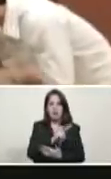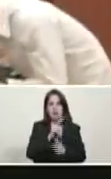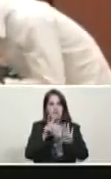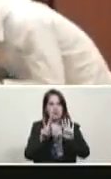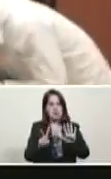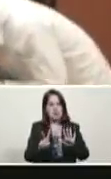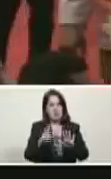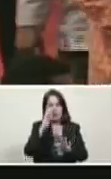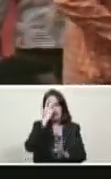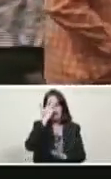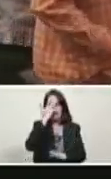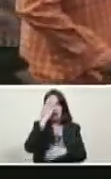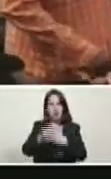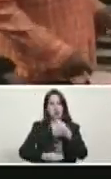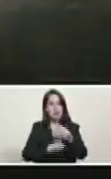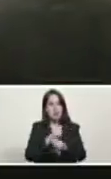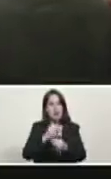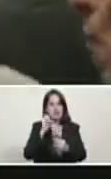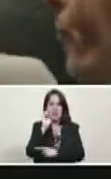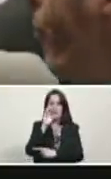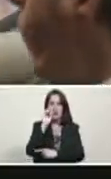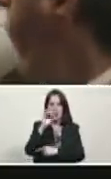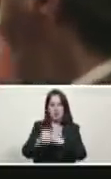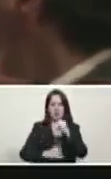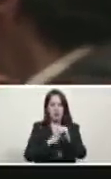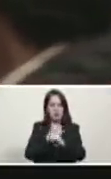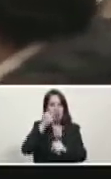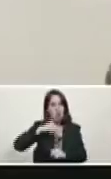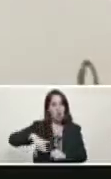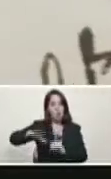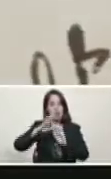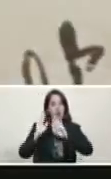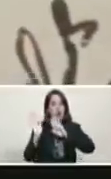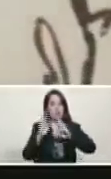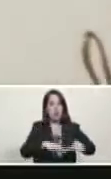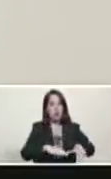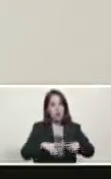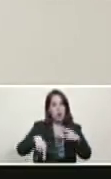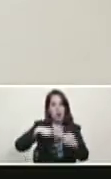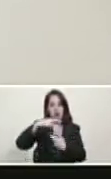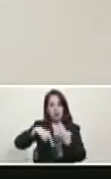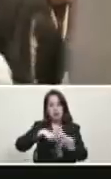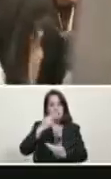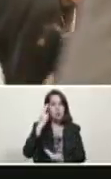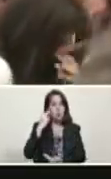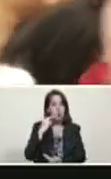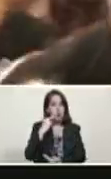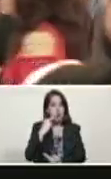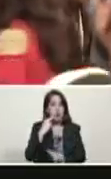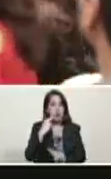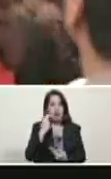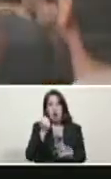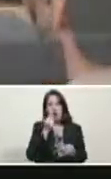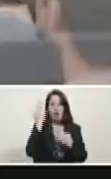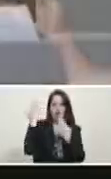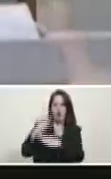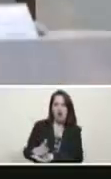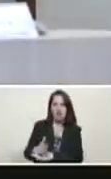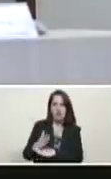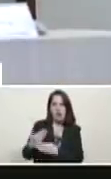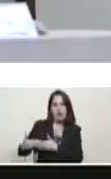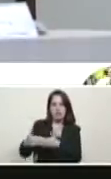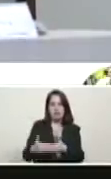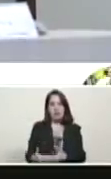en caracas la asamblea internacional de los pueblos en solidaridad con la revolución bolivariana y contra el imperialismo